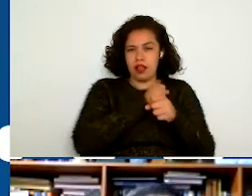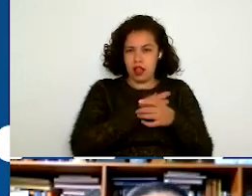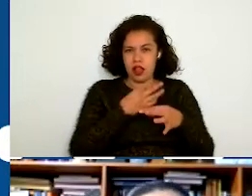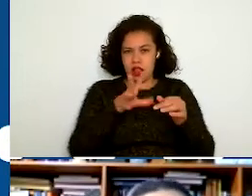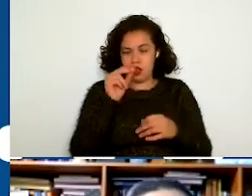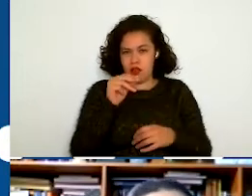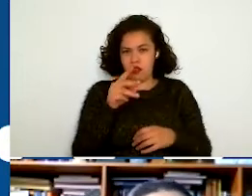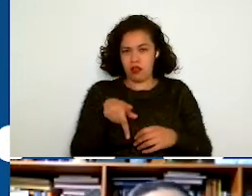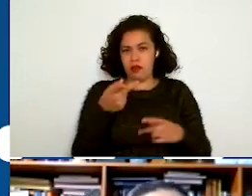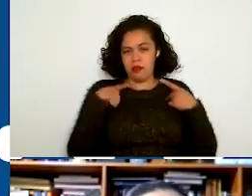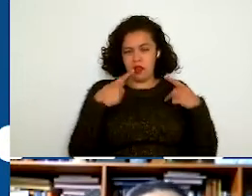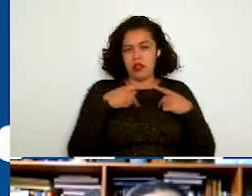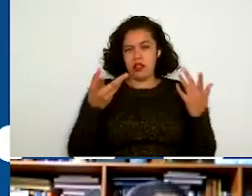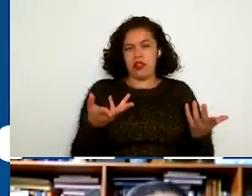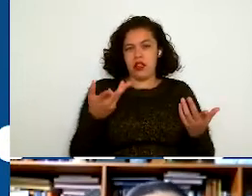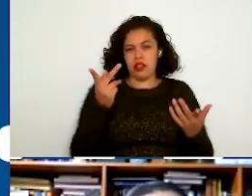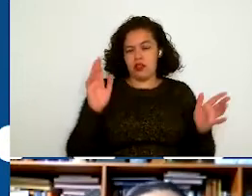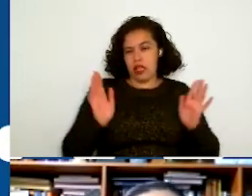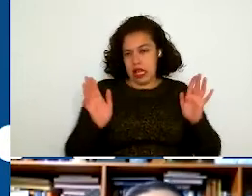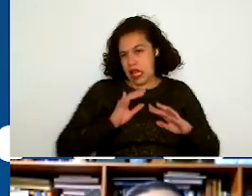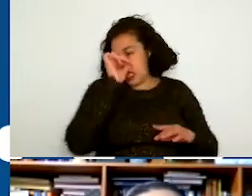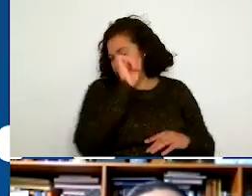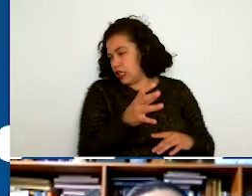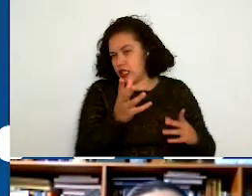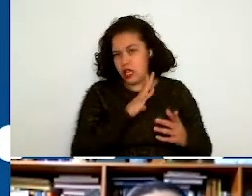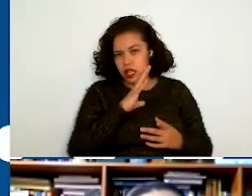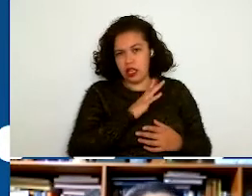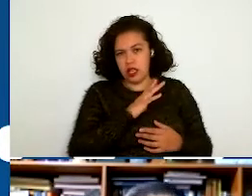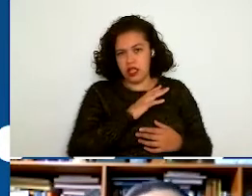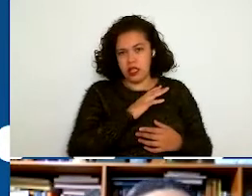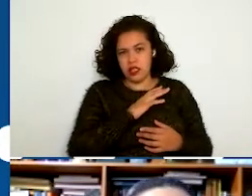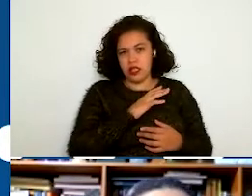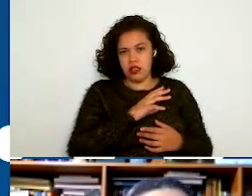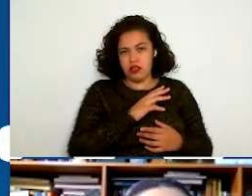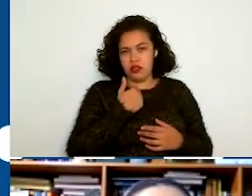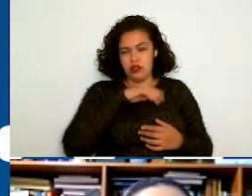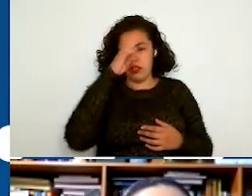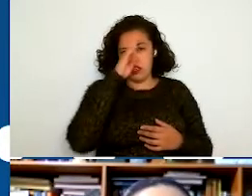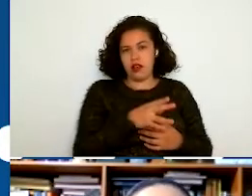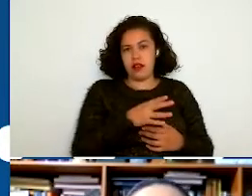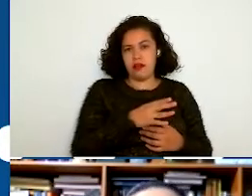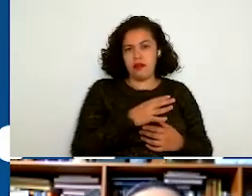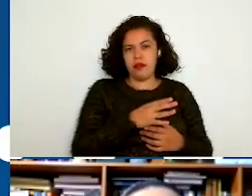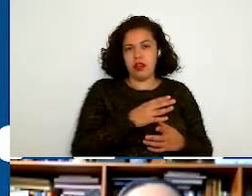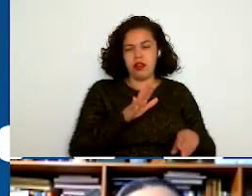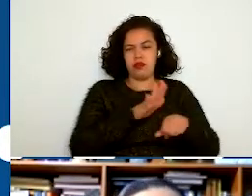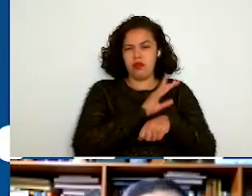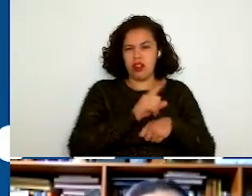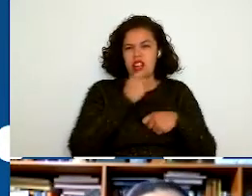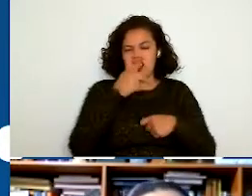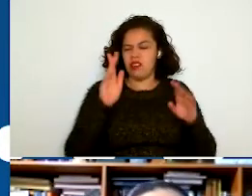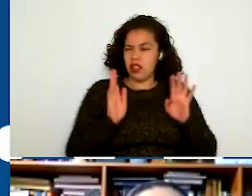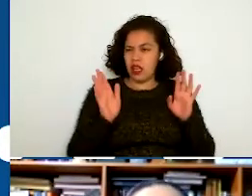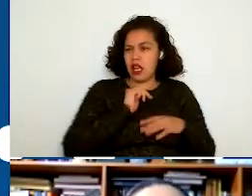Por algo la persona está actuando así. Lo que implicaría es saber por qué la persona actúa como actúa, por qué se comporta como